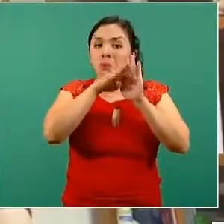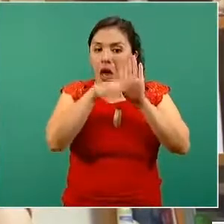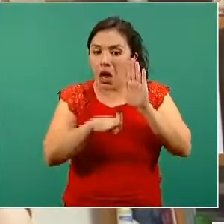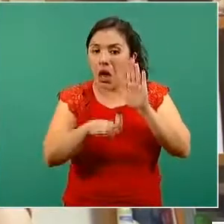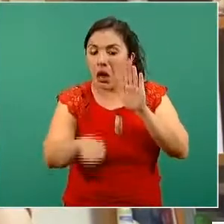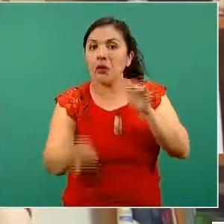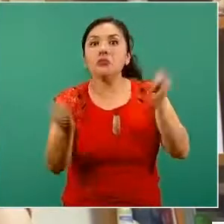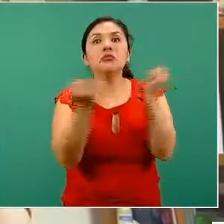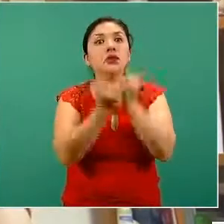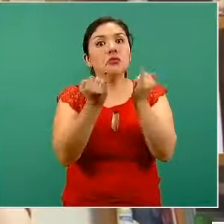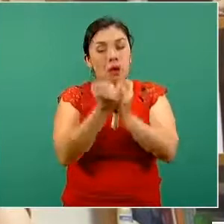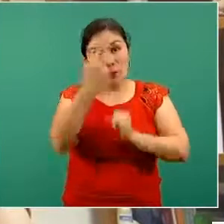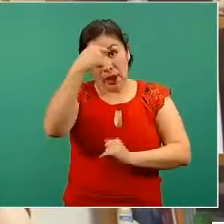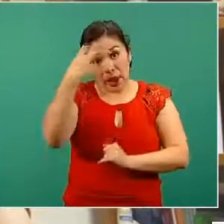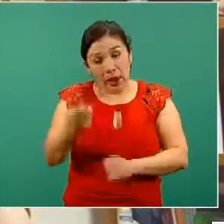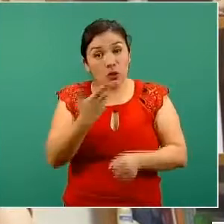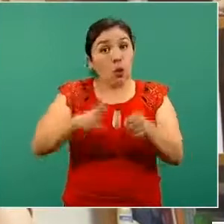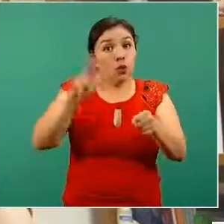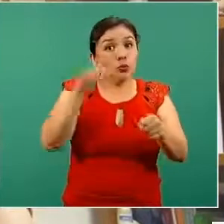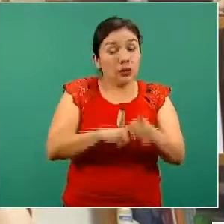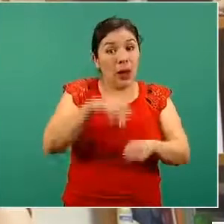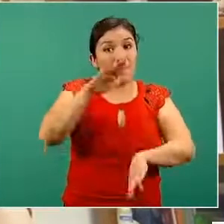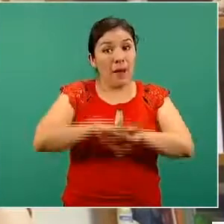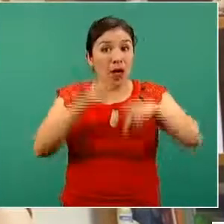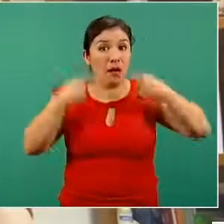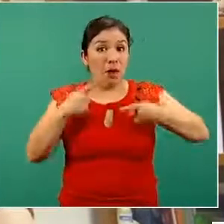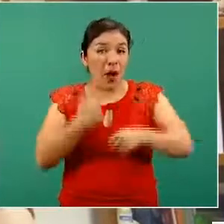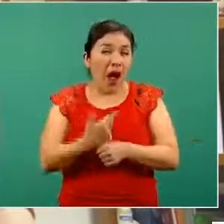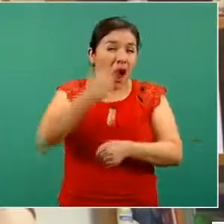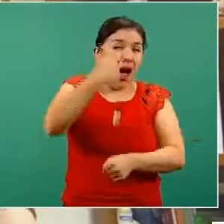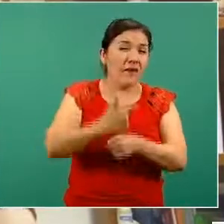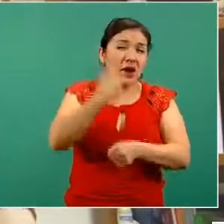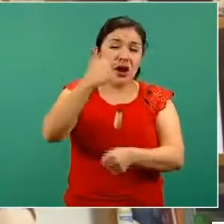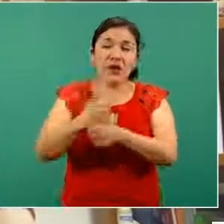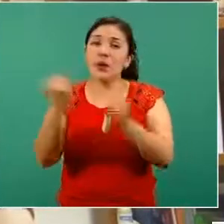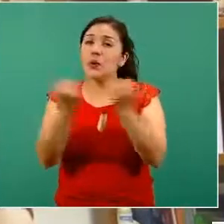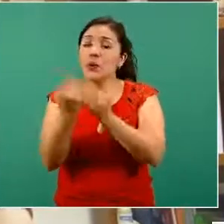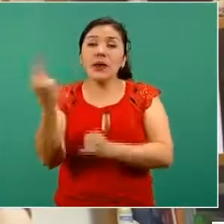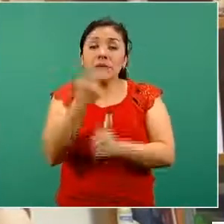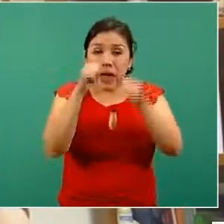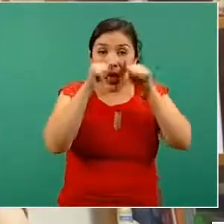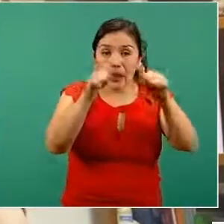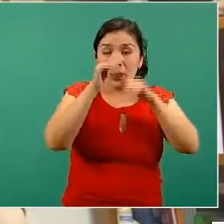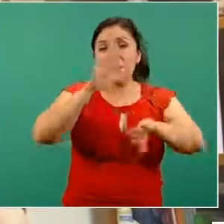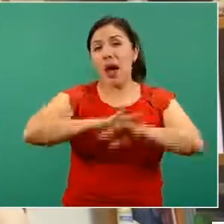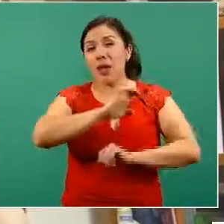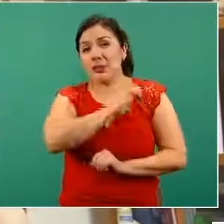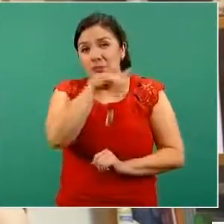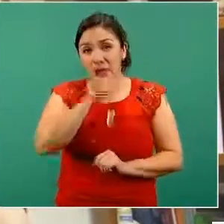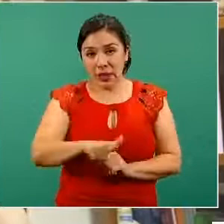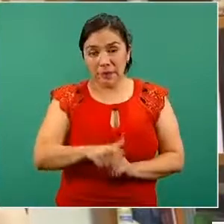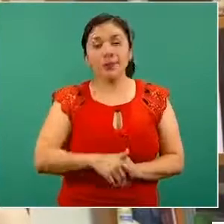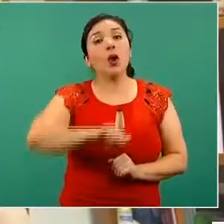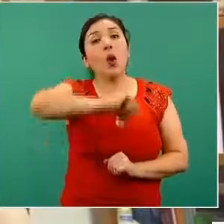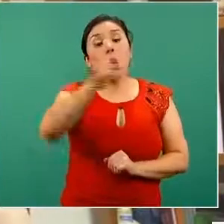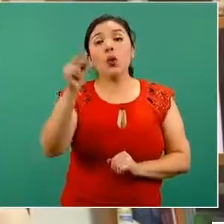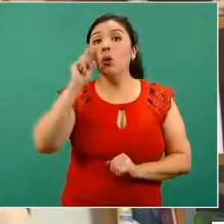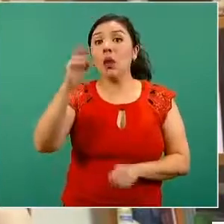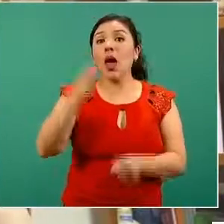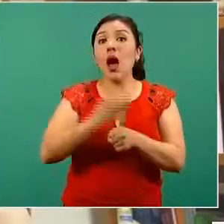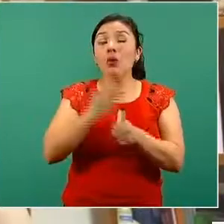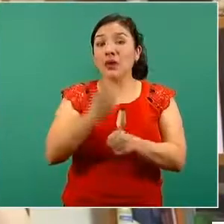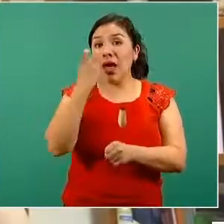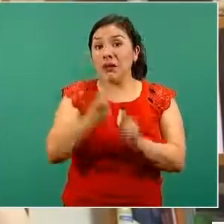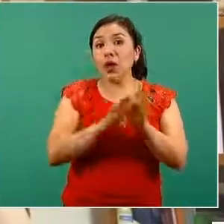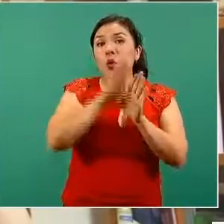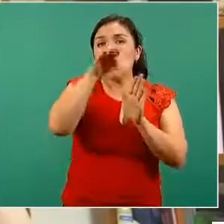en el caso de la hospitalización de estas personas que requieren atención especializada. Veamos pues también la